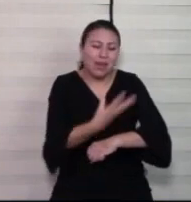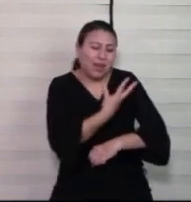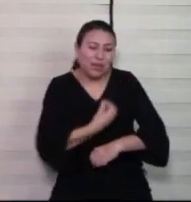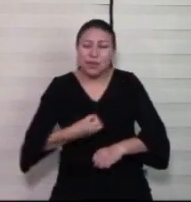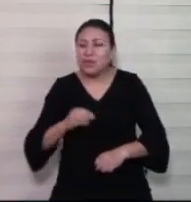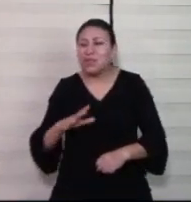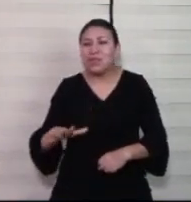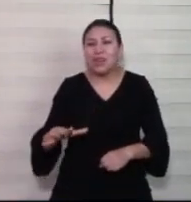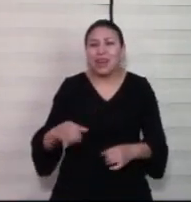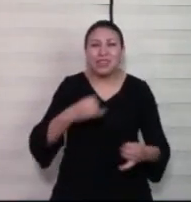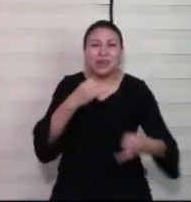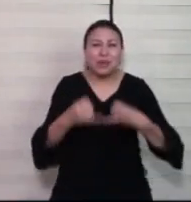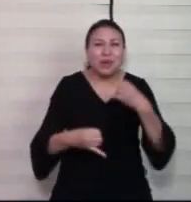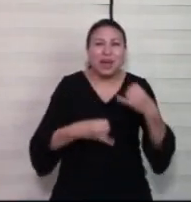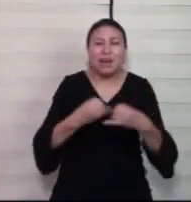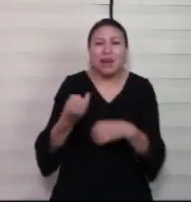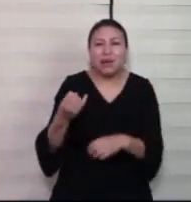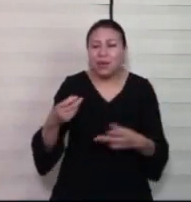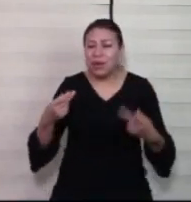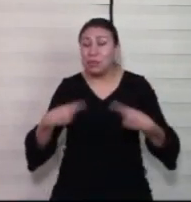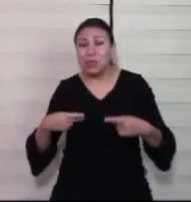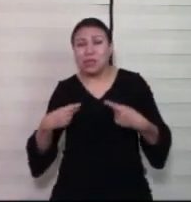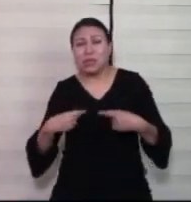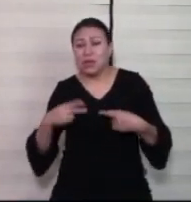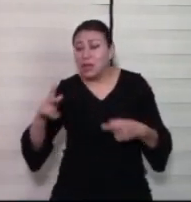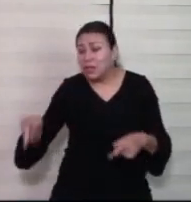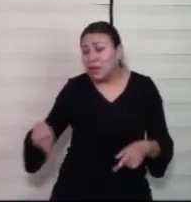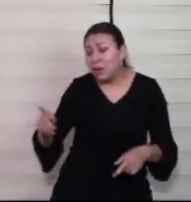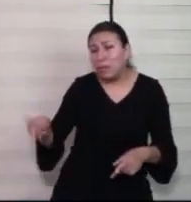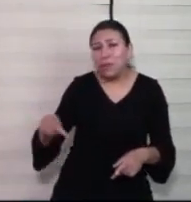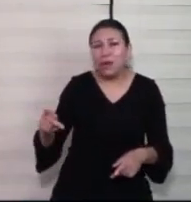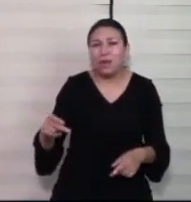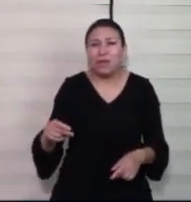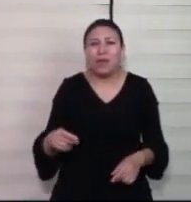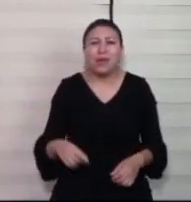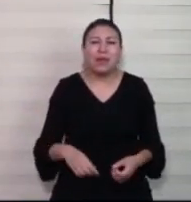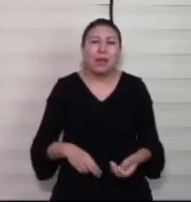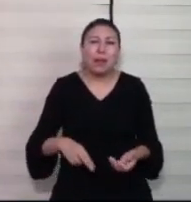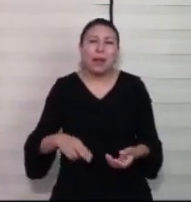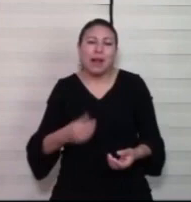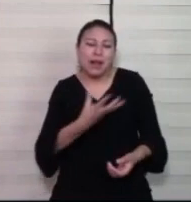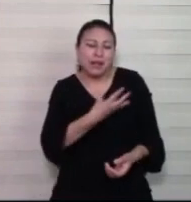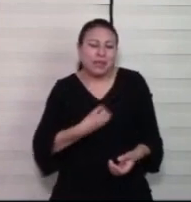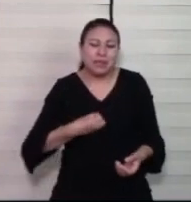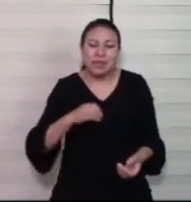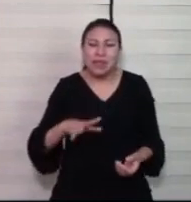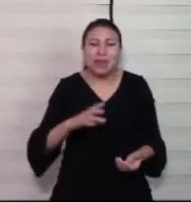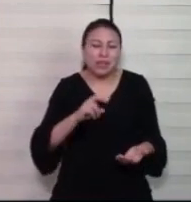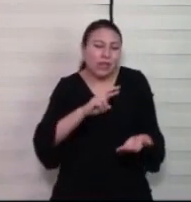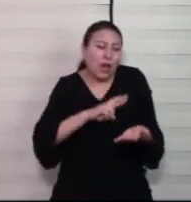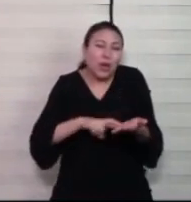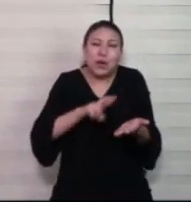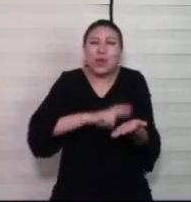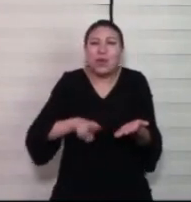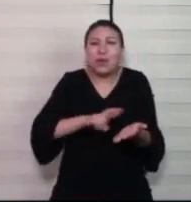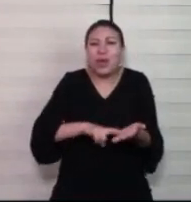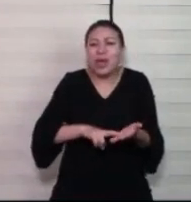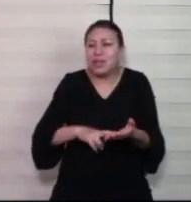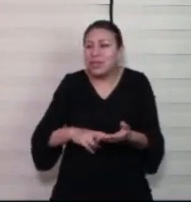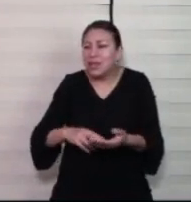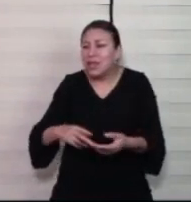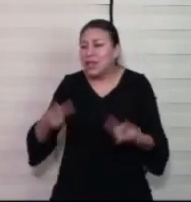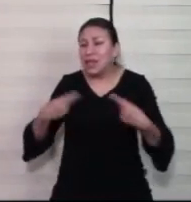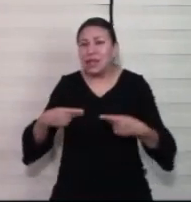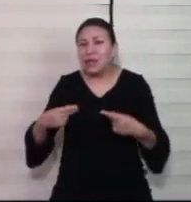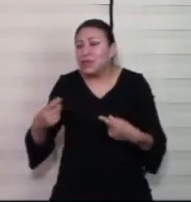ahí con los indígenas del pueblo, ellas güeritas, blanquitas y los demás morenitos, pero había